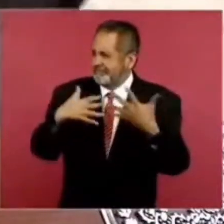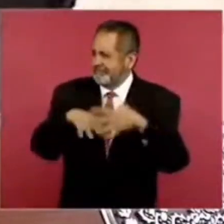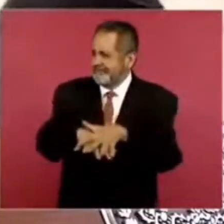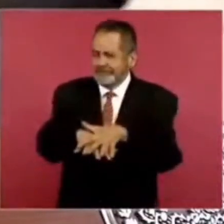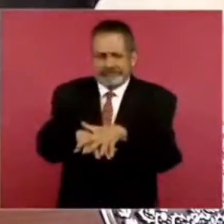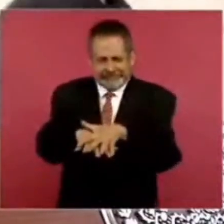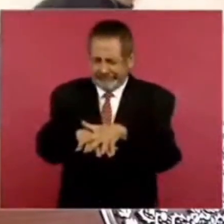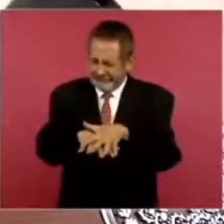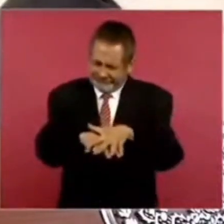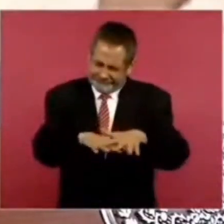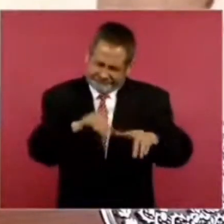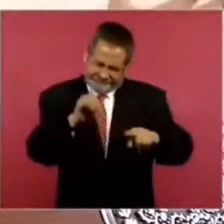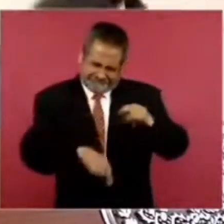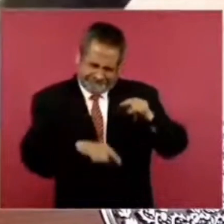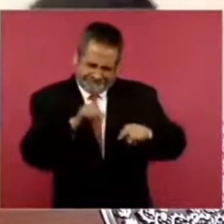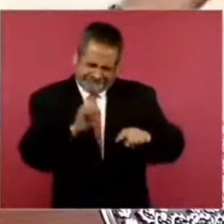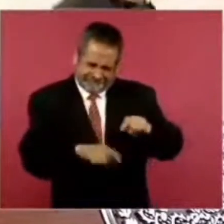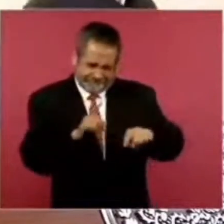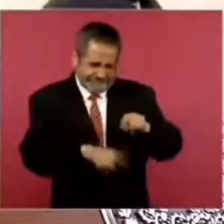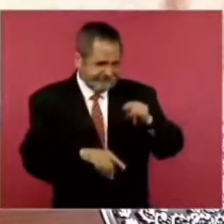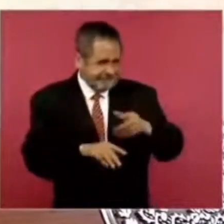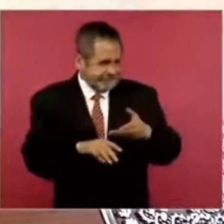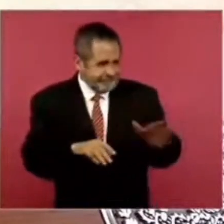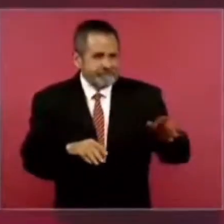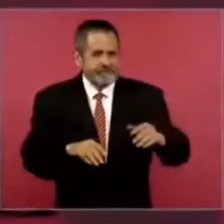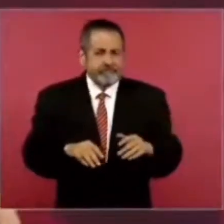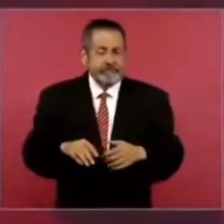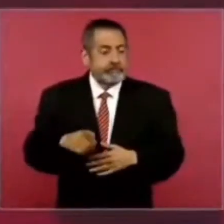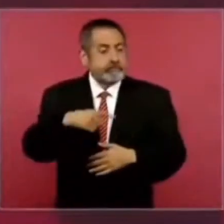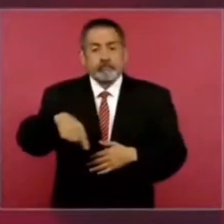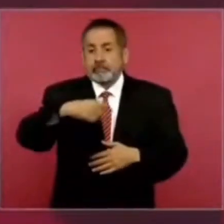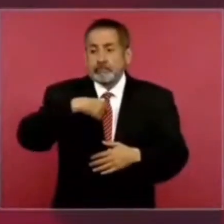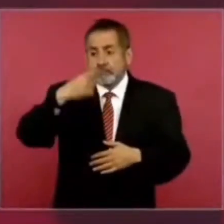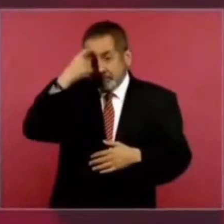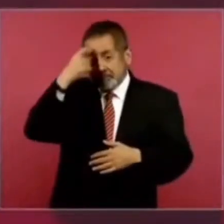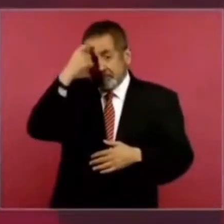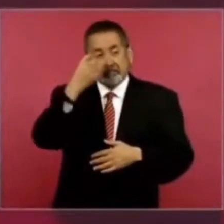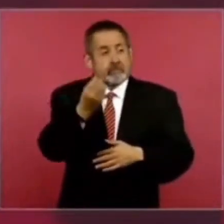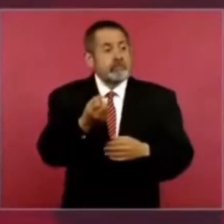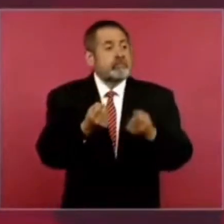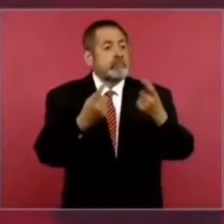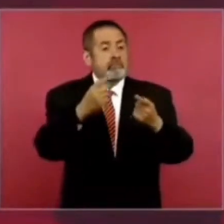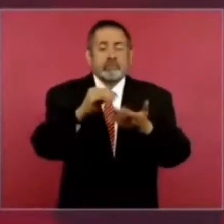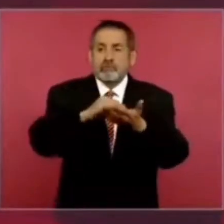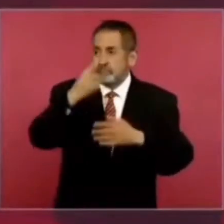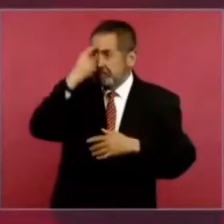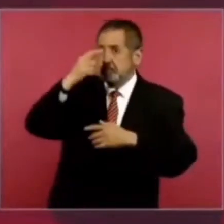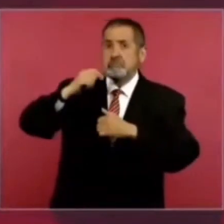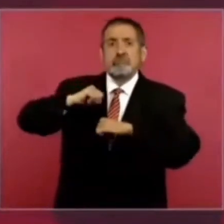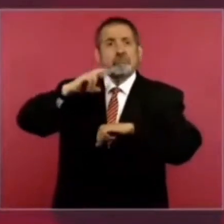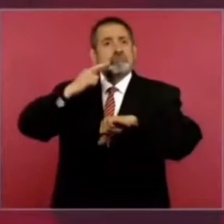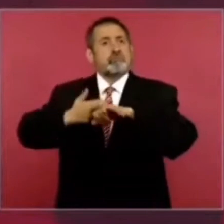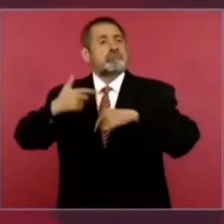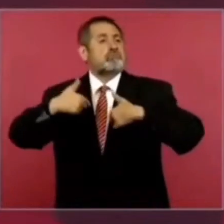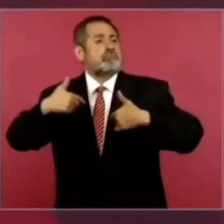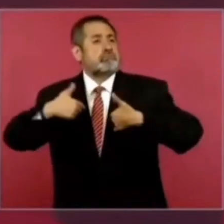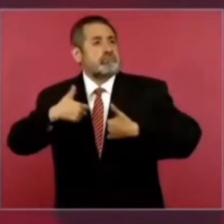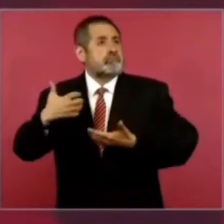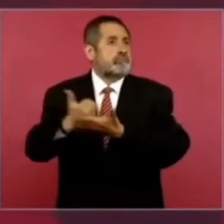hay quienes están pensando nada más en los cargos, sin ideales, sin principios.